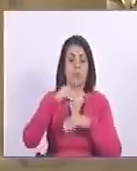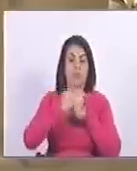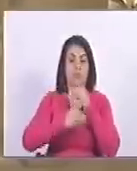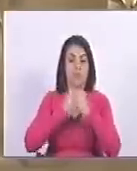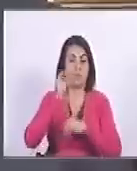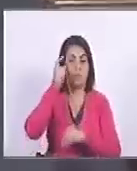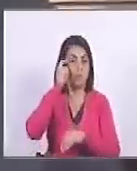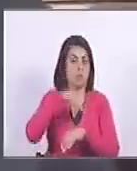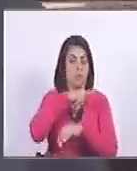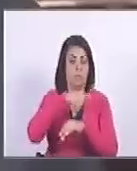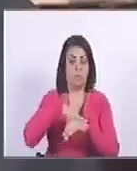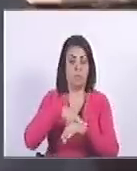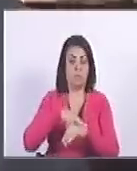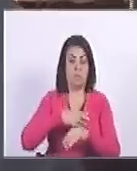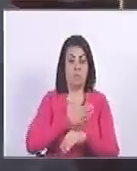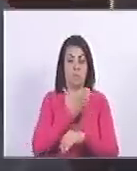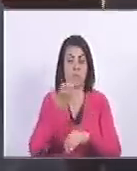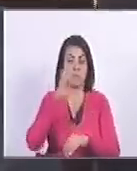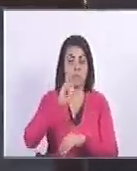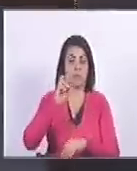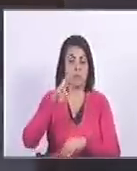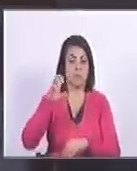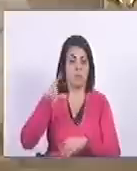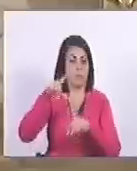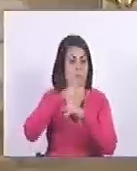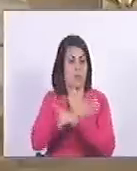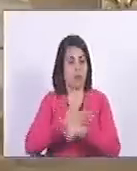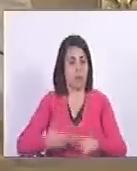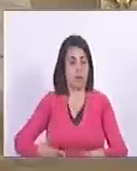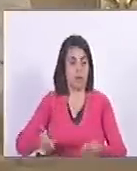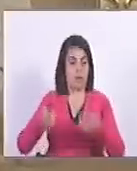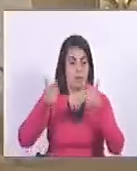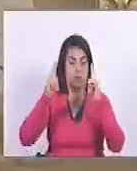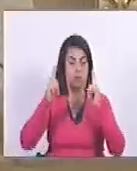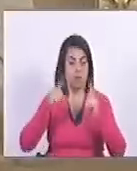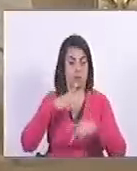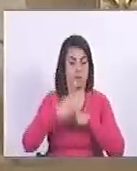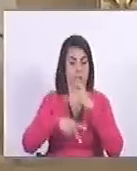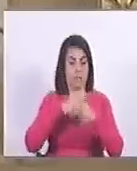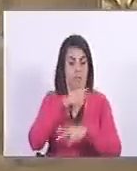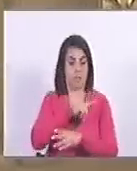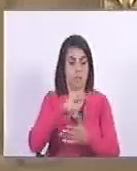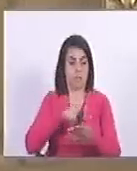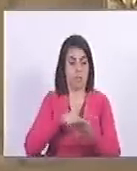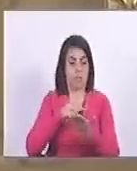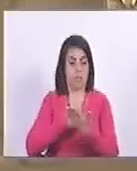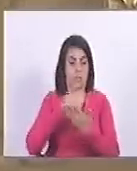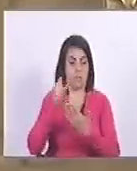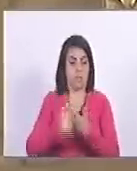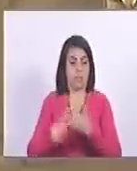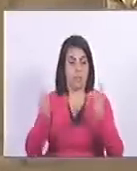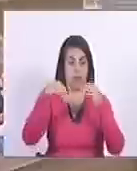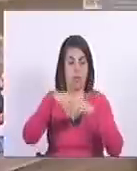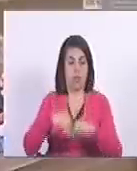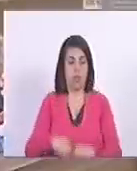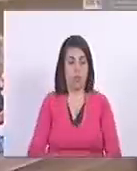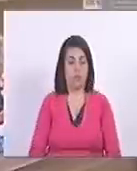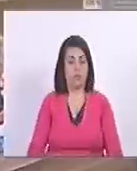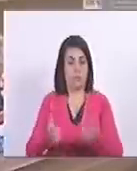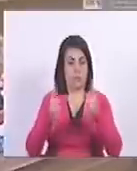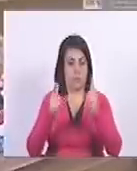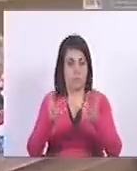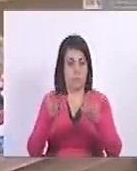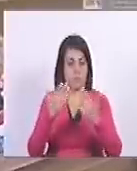el Día Nacional del Canto Coral. Estimado presidente, si me lo autoriza, procedo a leer el proyecto de acuerdo.